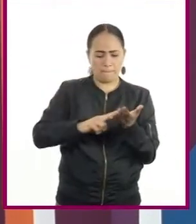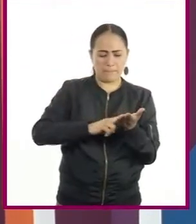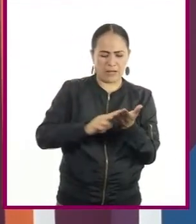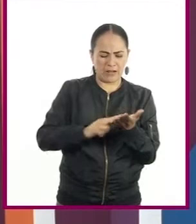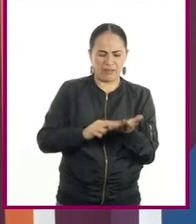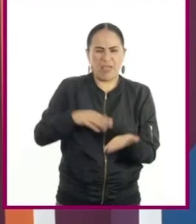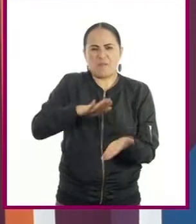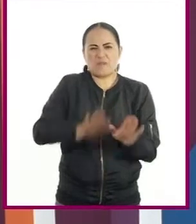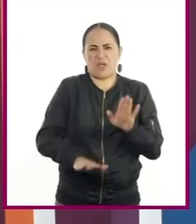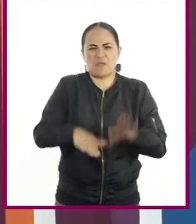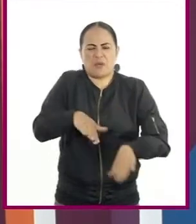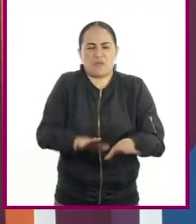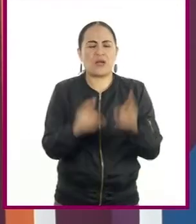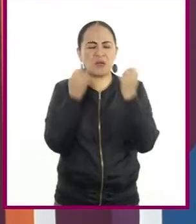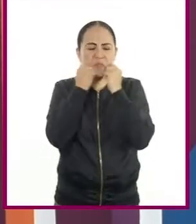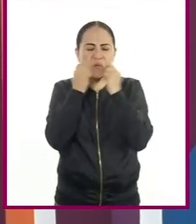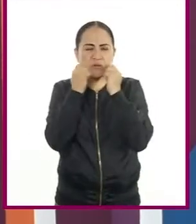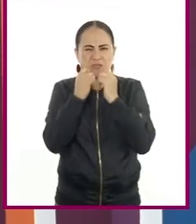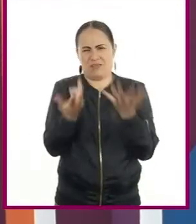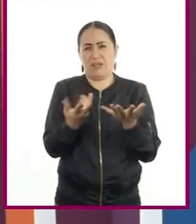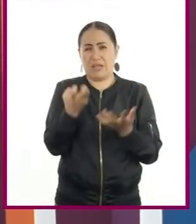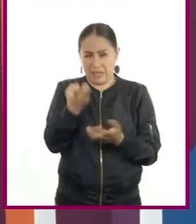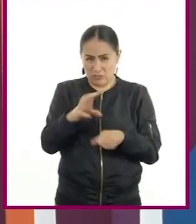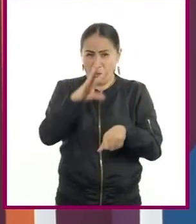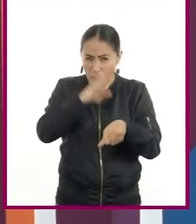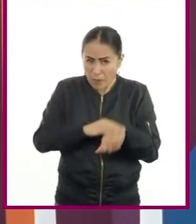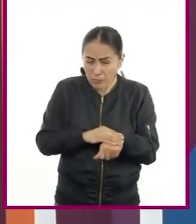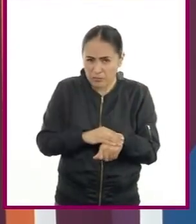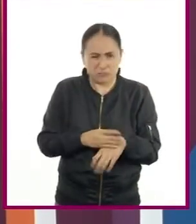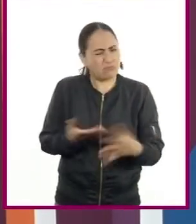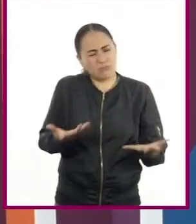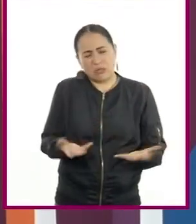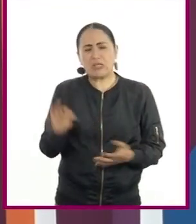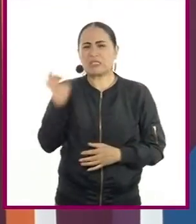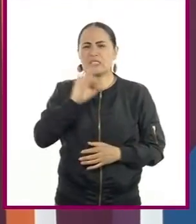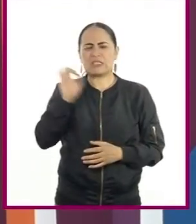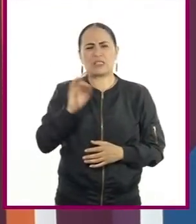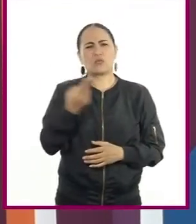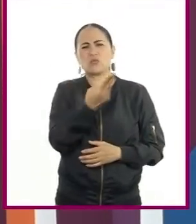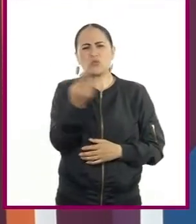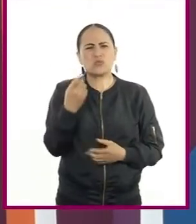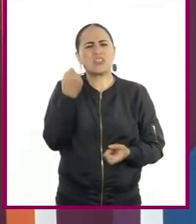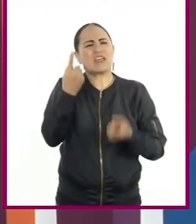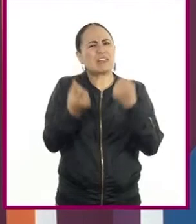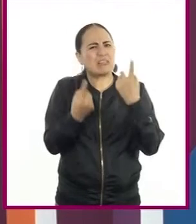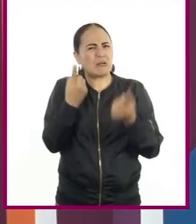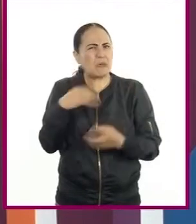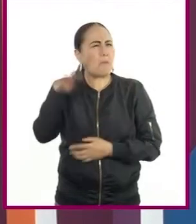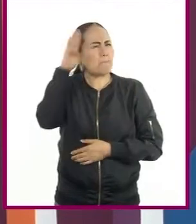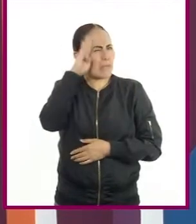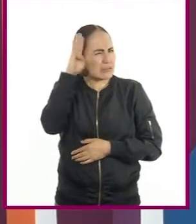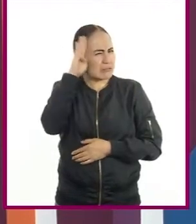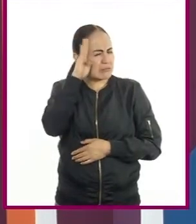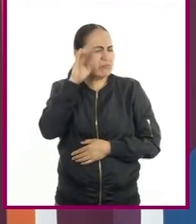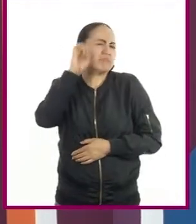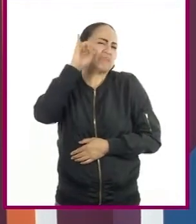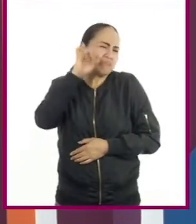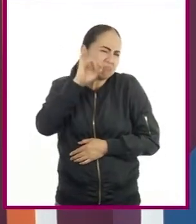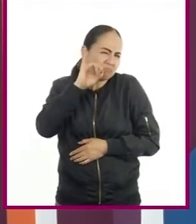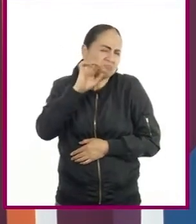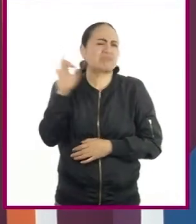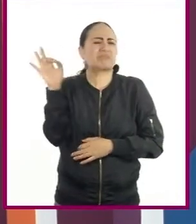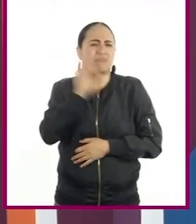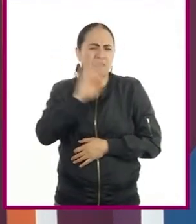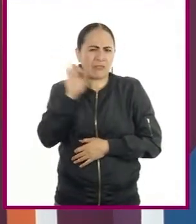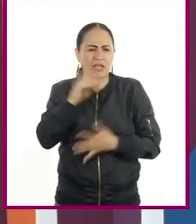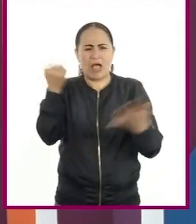ser actos no permitidos? Tal vez algunas y algunos de ustedes piensen que en ciertos casos las acciones